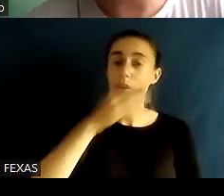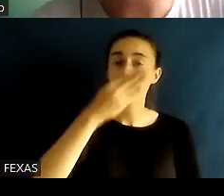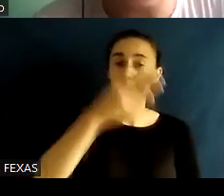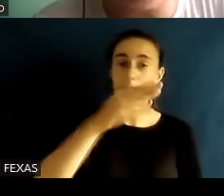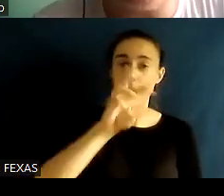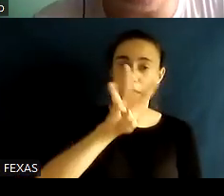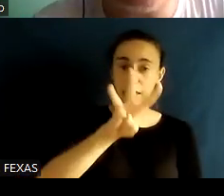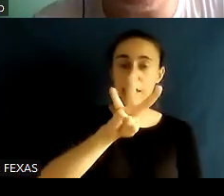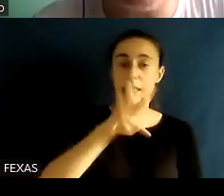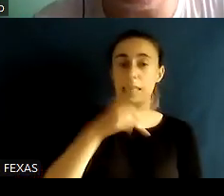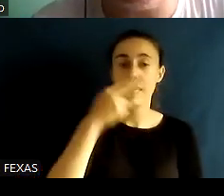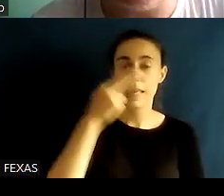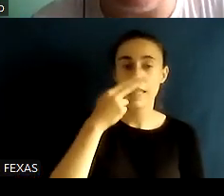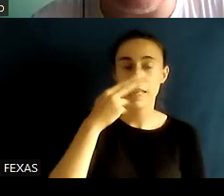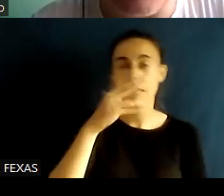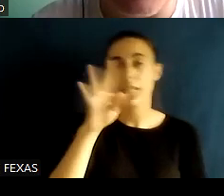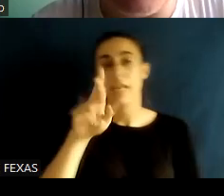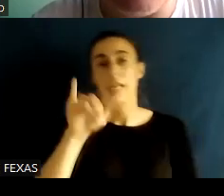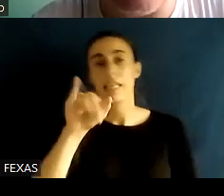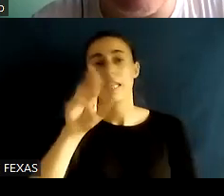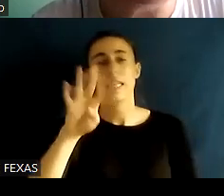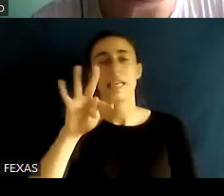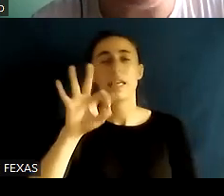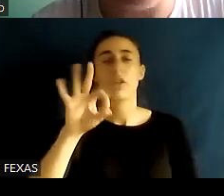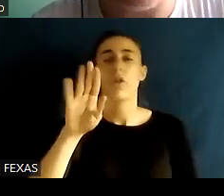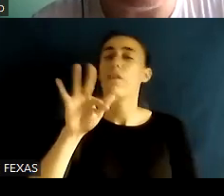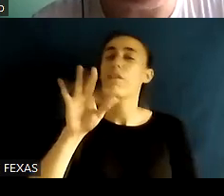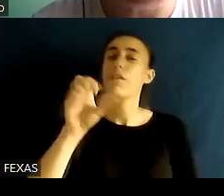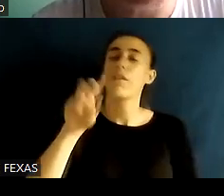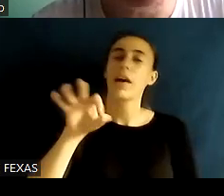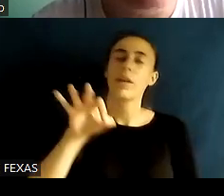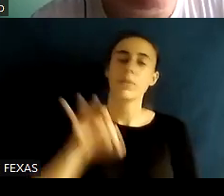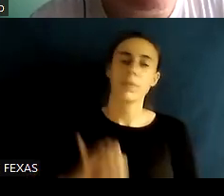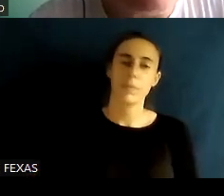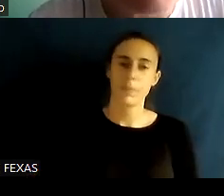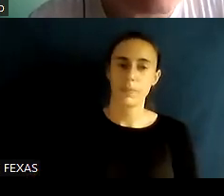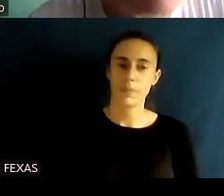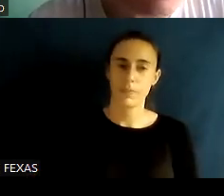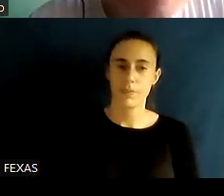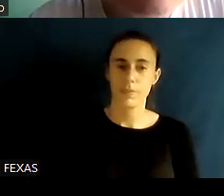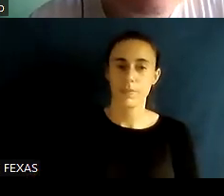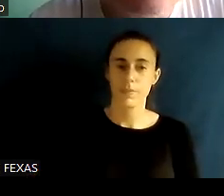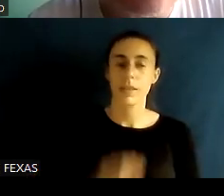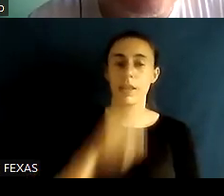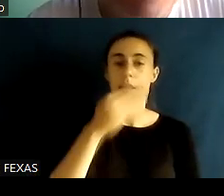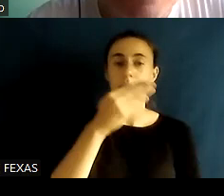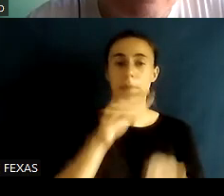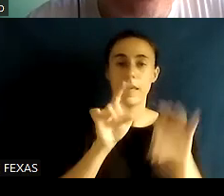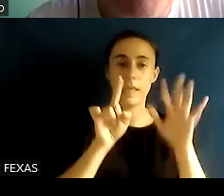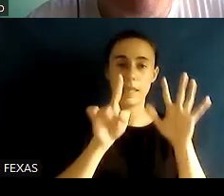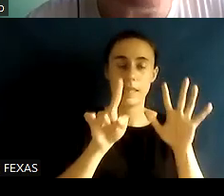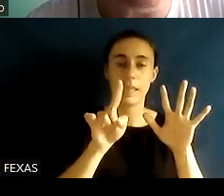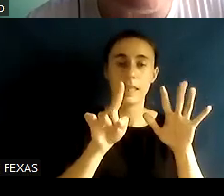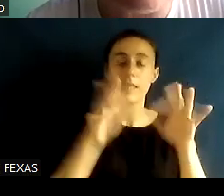ser interesante dar también triptófano para potenciar toda la vía de formación de la serotonina. La vitamina B6 no solo está implicada,